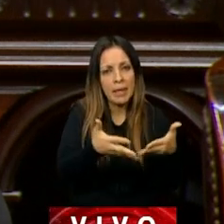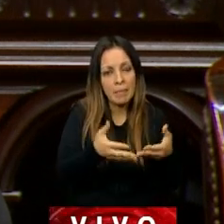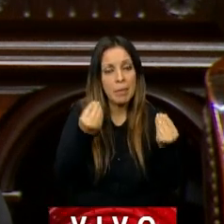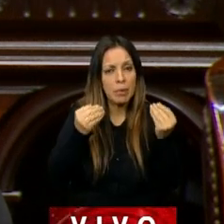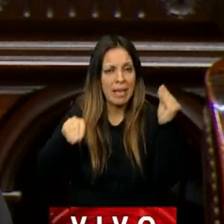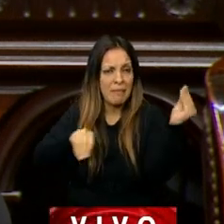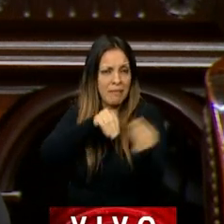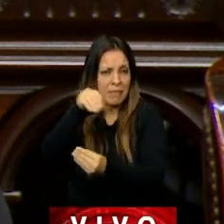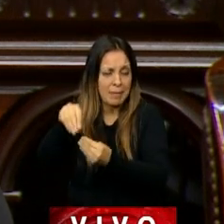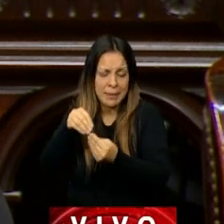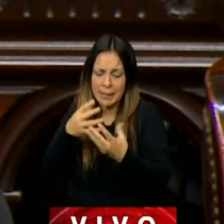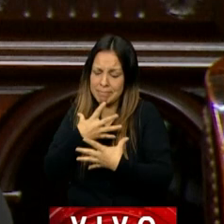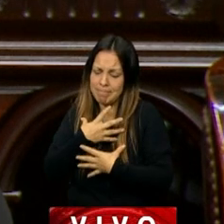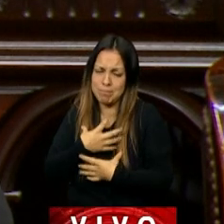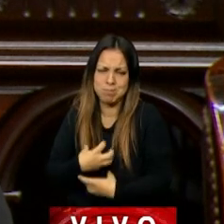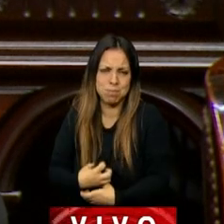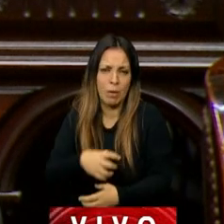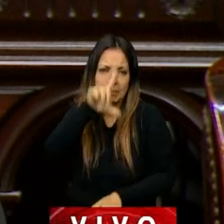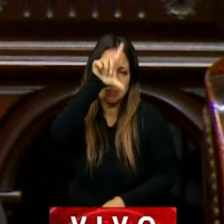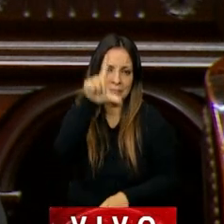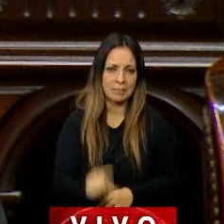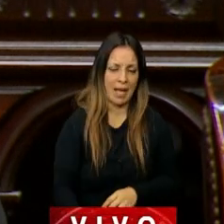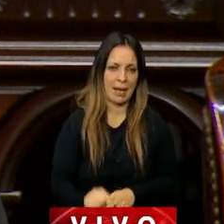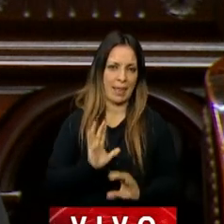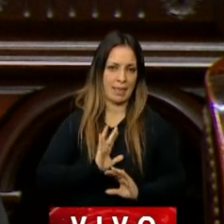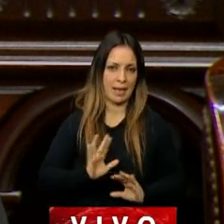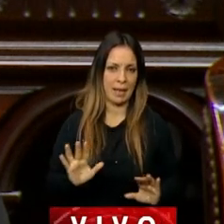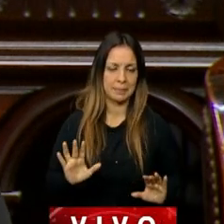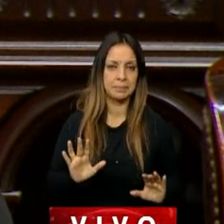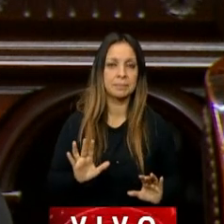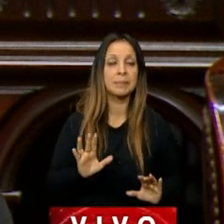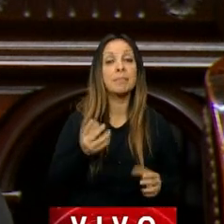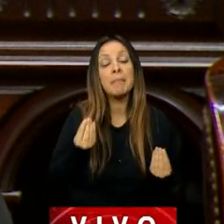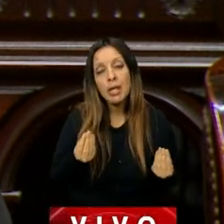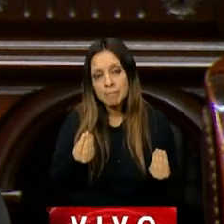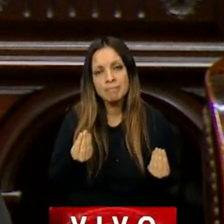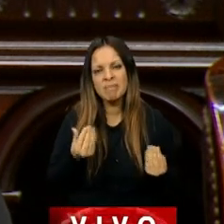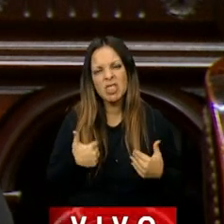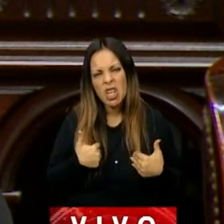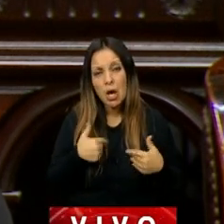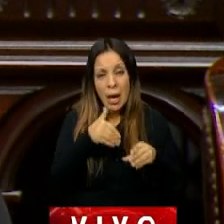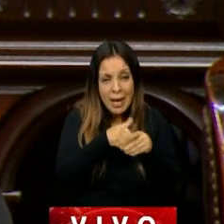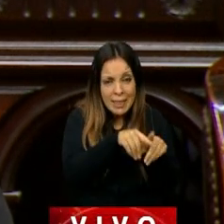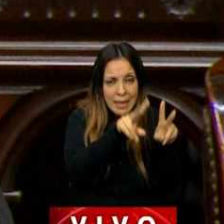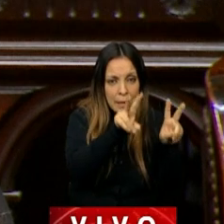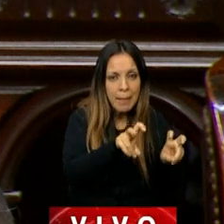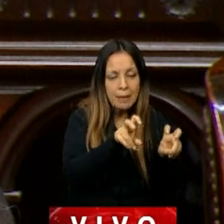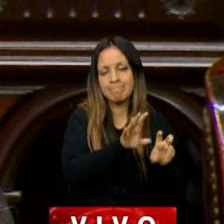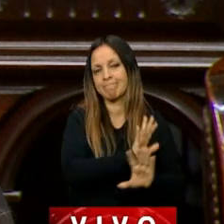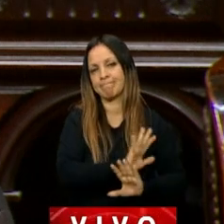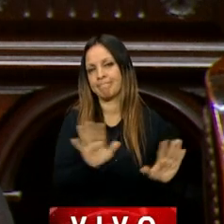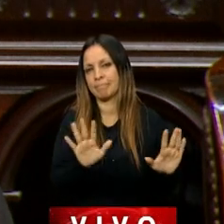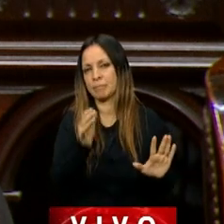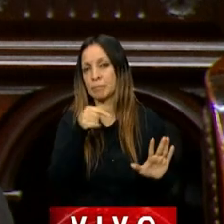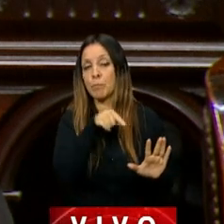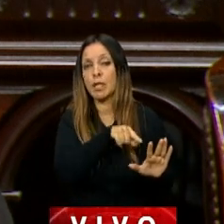familias destruidas a lo largo y a lo ancho del país. Pero ¿sabe qué? No me voy a meter con eso porque esos son